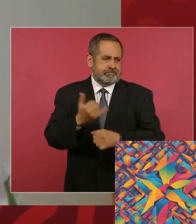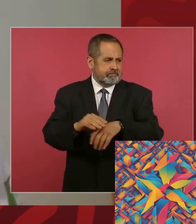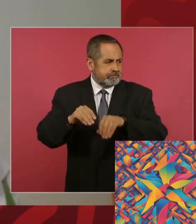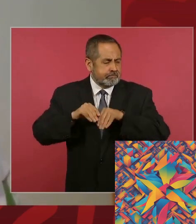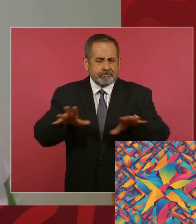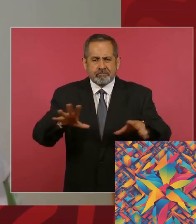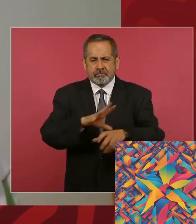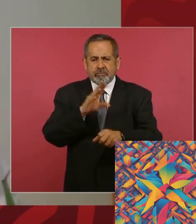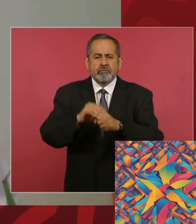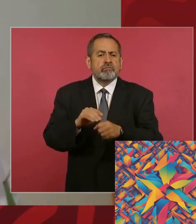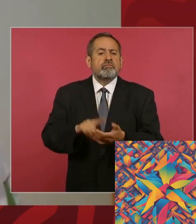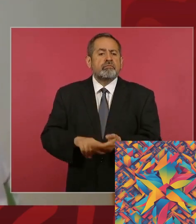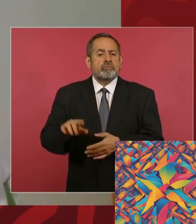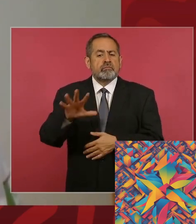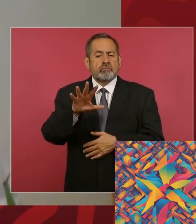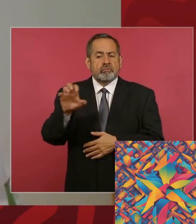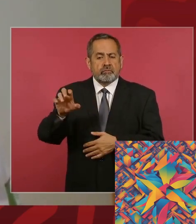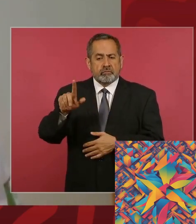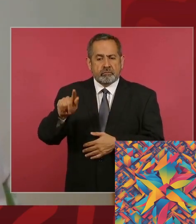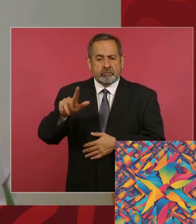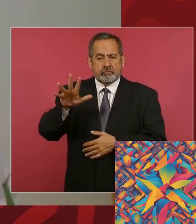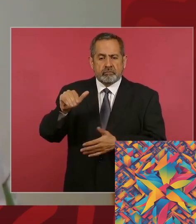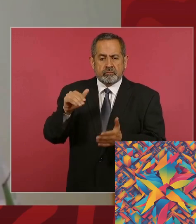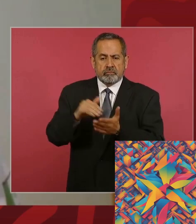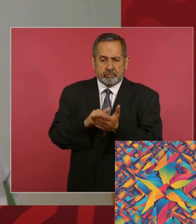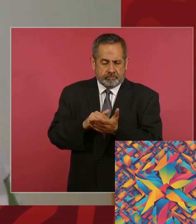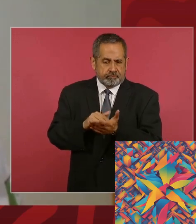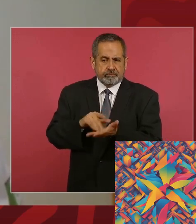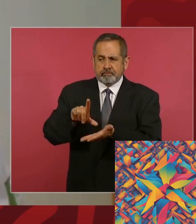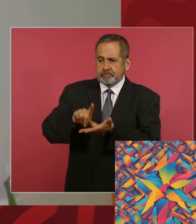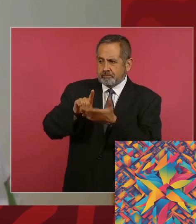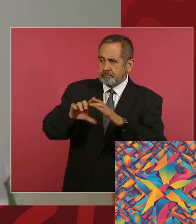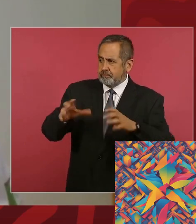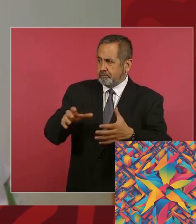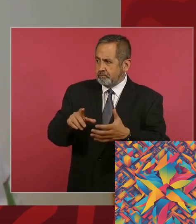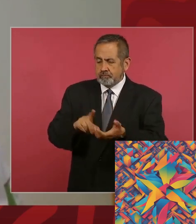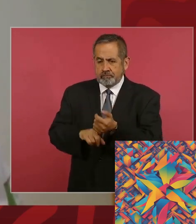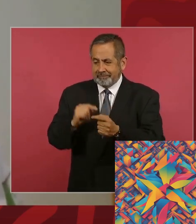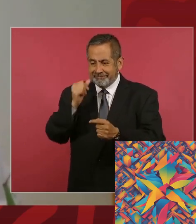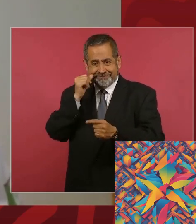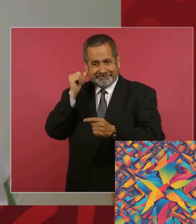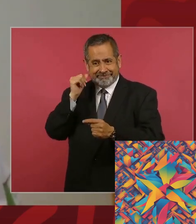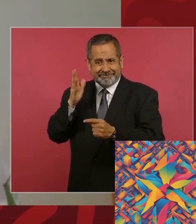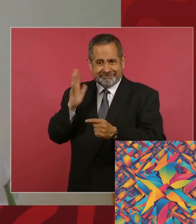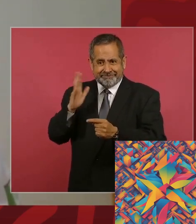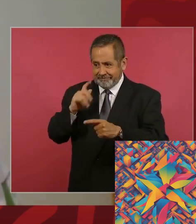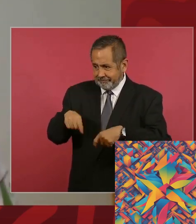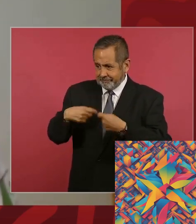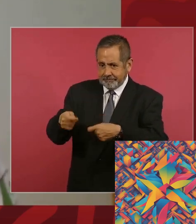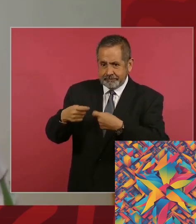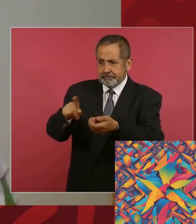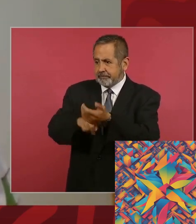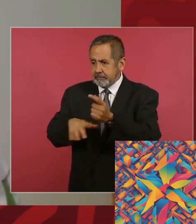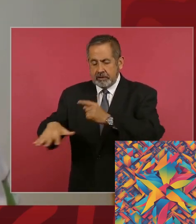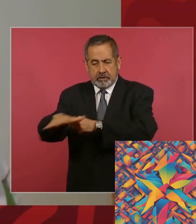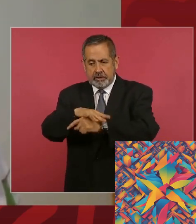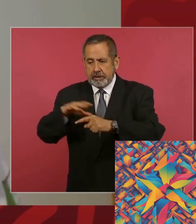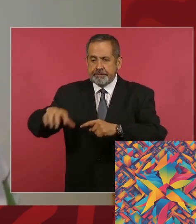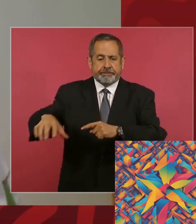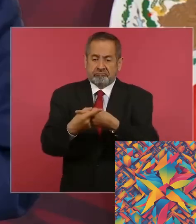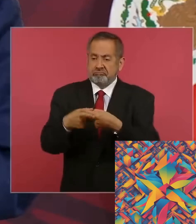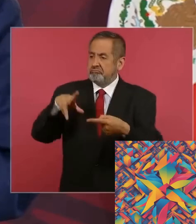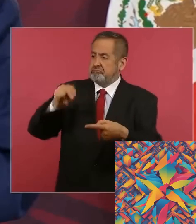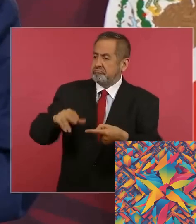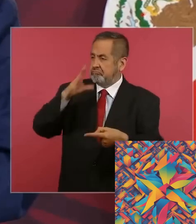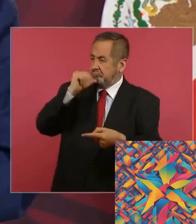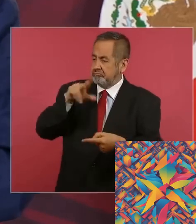en el país, al mismo tiempo que ha puesto de manifiesto la resiliencia y determinación de los líderes políticos para superar los desafíos.